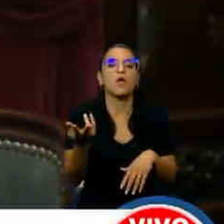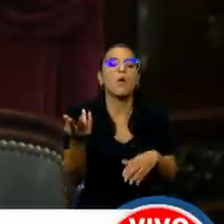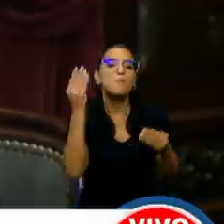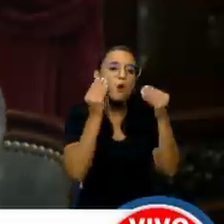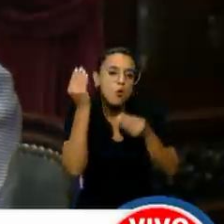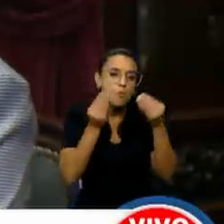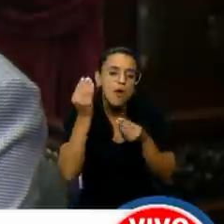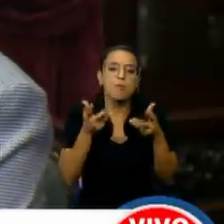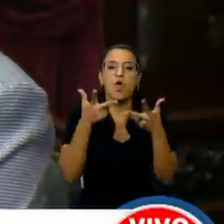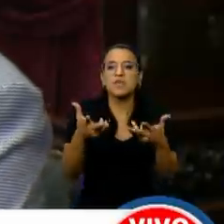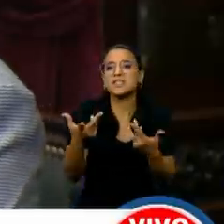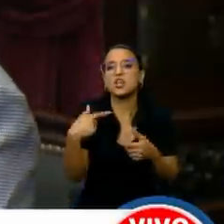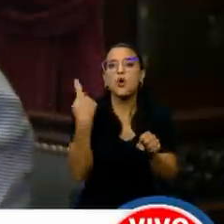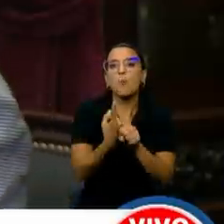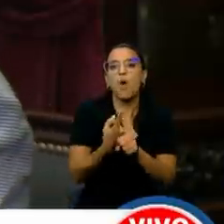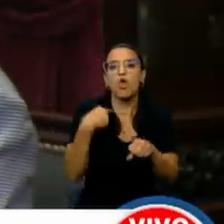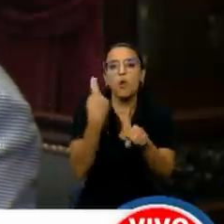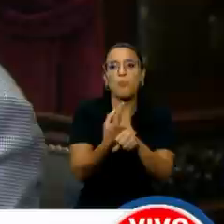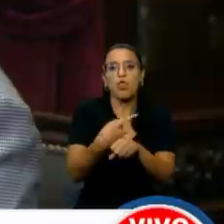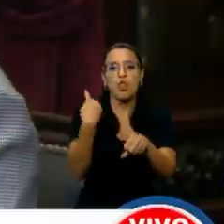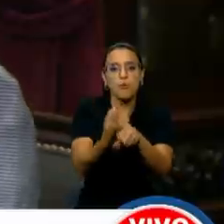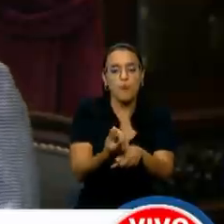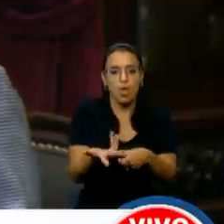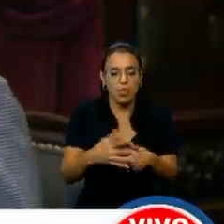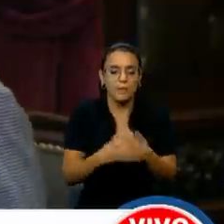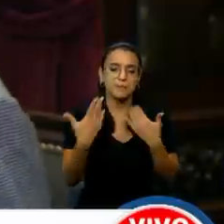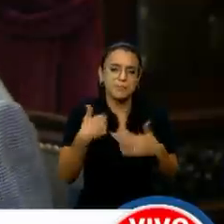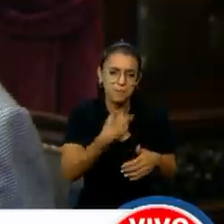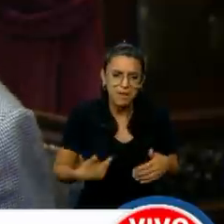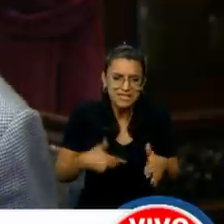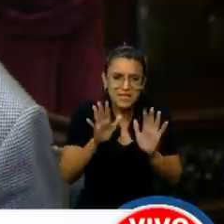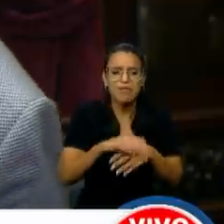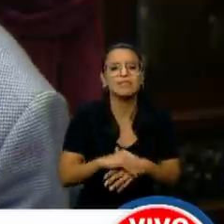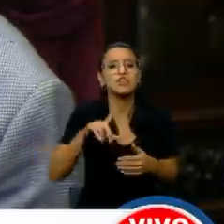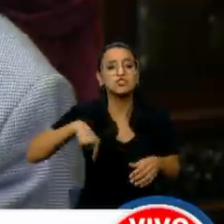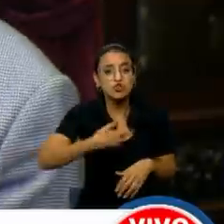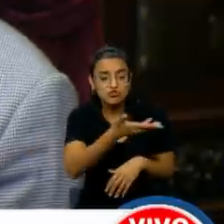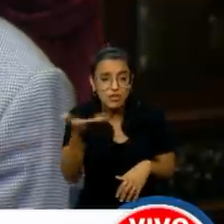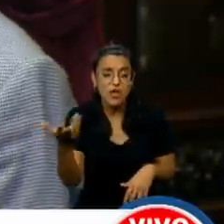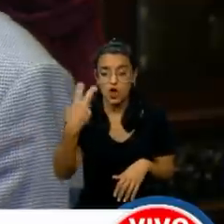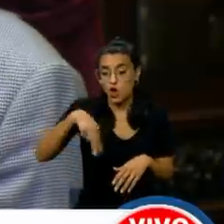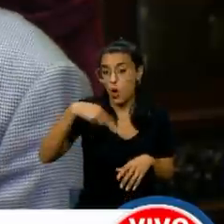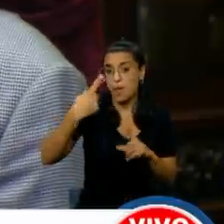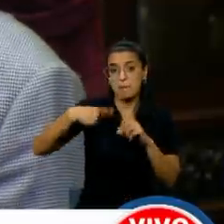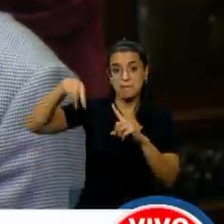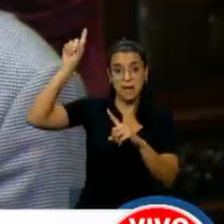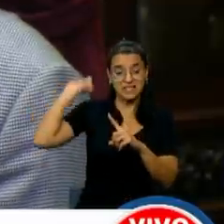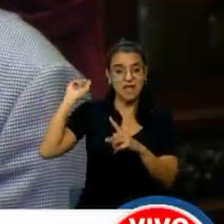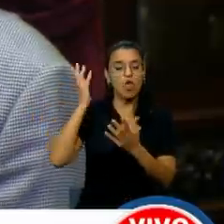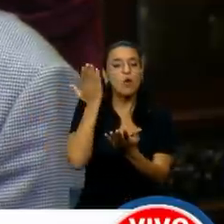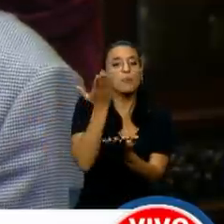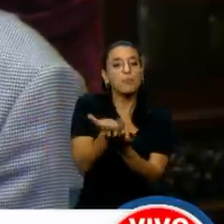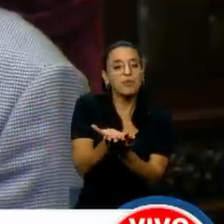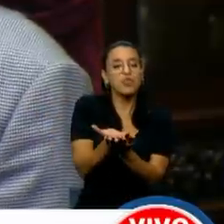justificar lo que no son capaces de realizar ser presidente la sociedad en noviembre pasado pidió